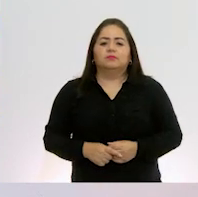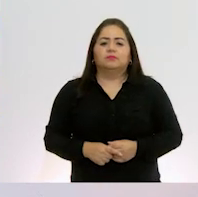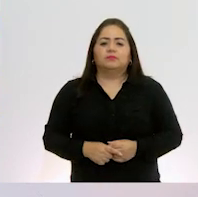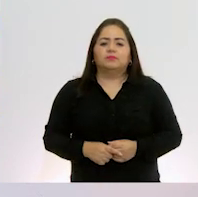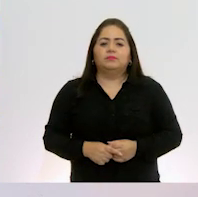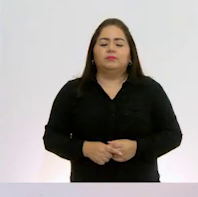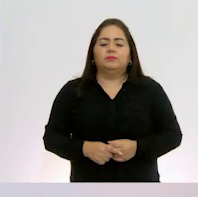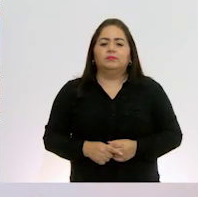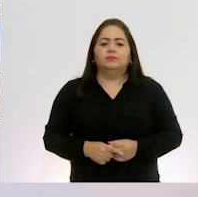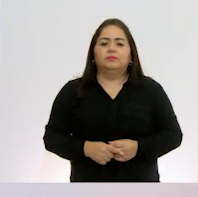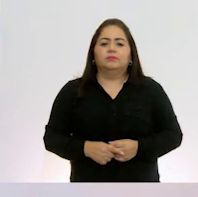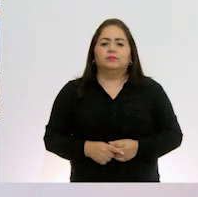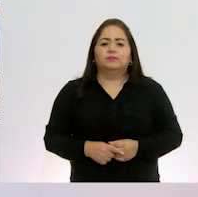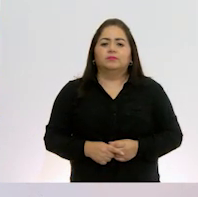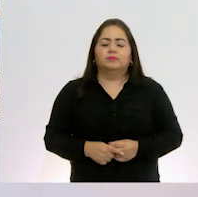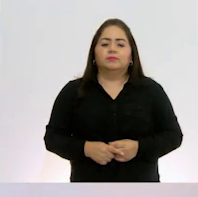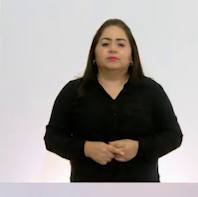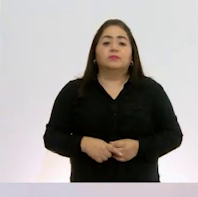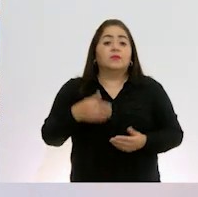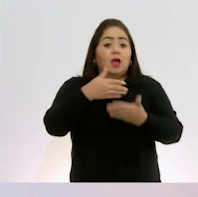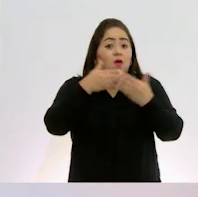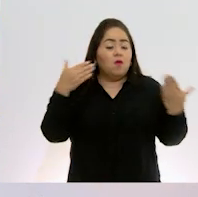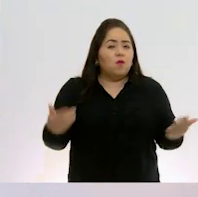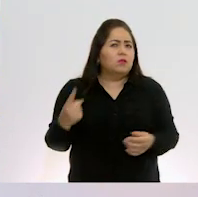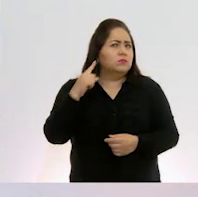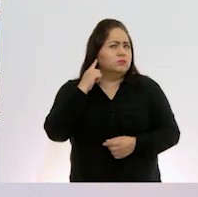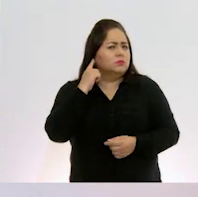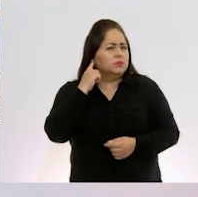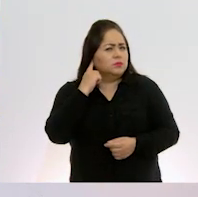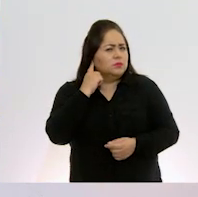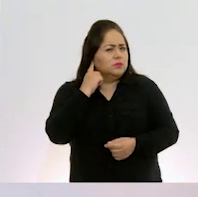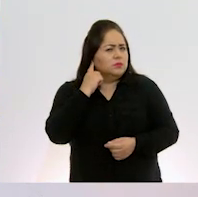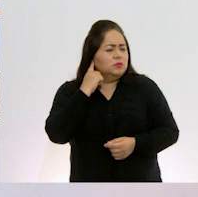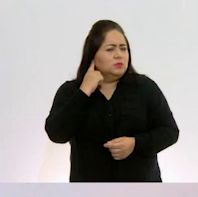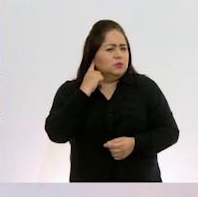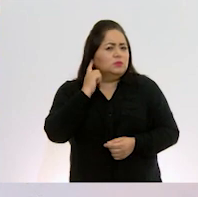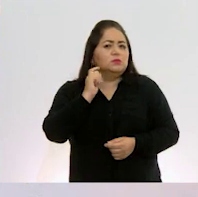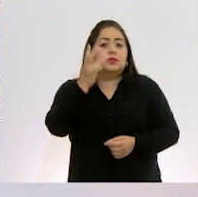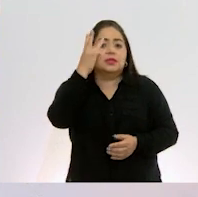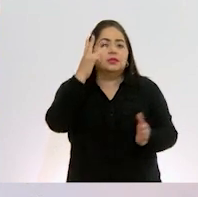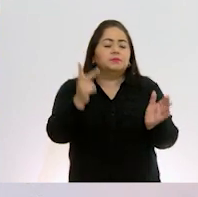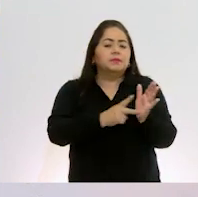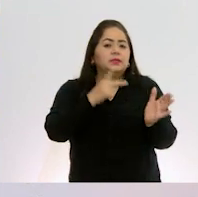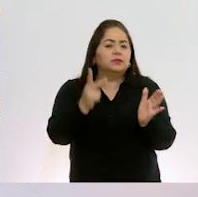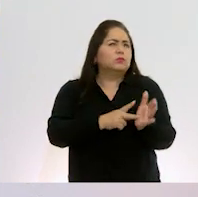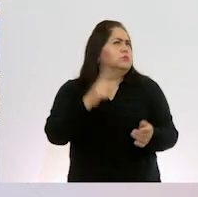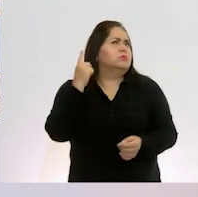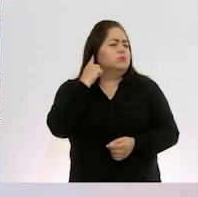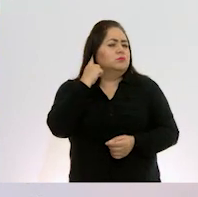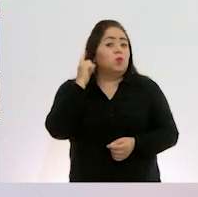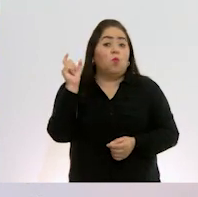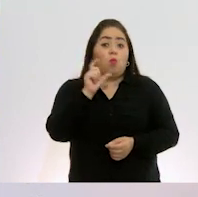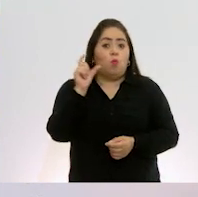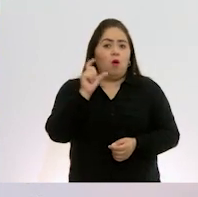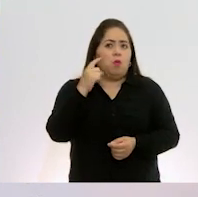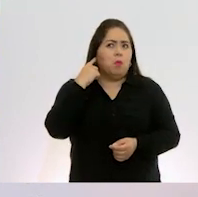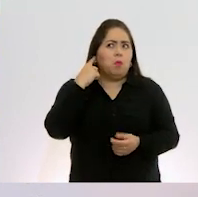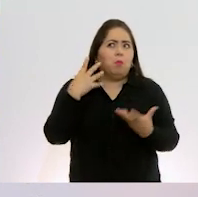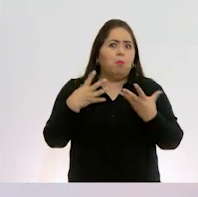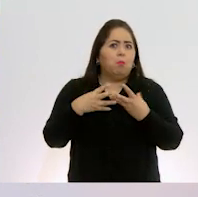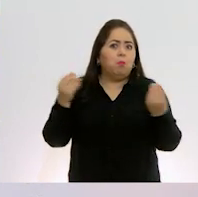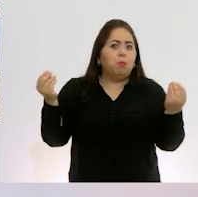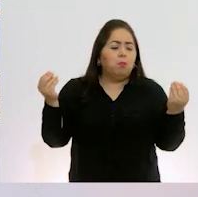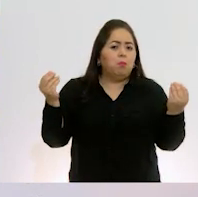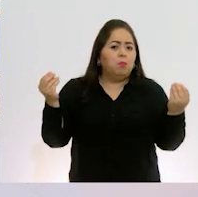Muy bien. Vamos a escuchar un sonido tres veces. Cuando dejes de